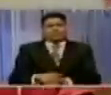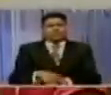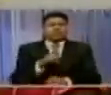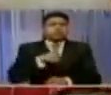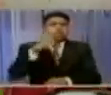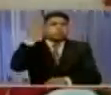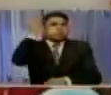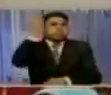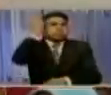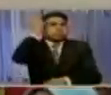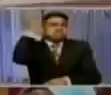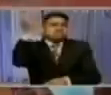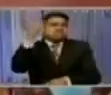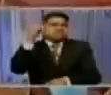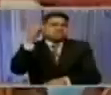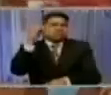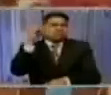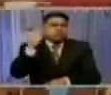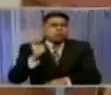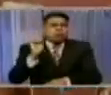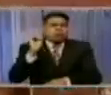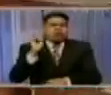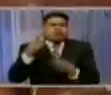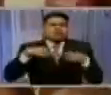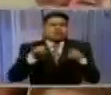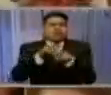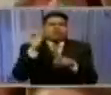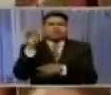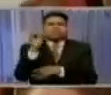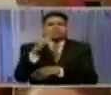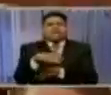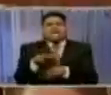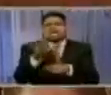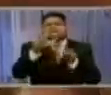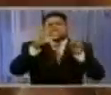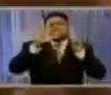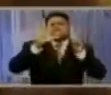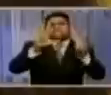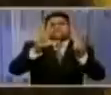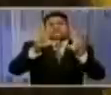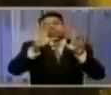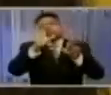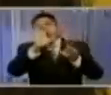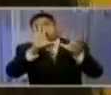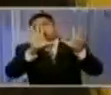los chipilines, ¿verdad? Una asamblea de 7, 8 años. Quizás nos sorprendan.